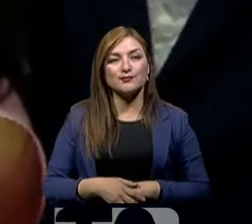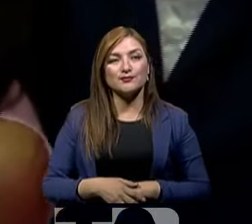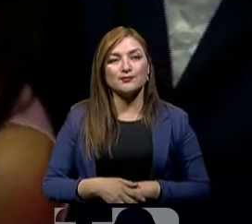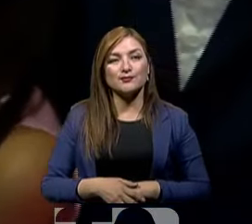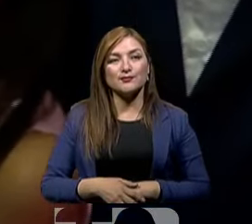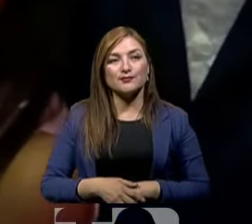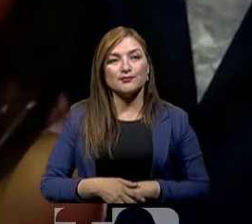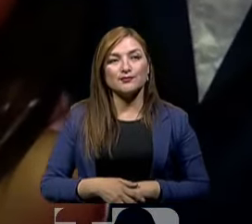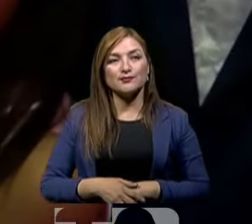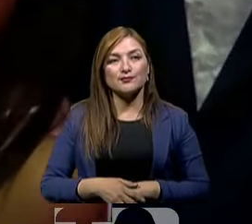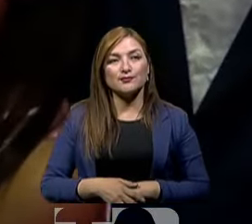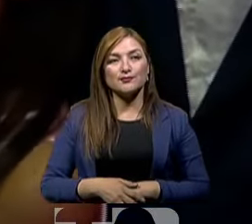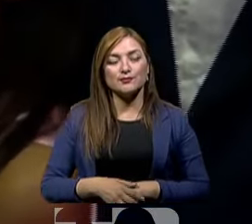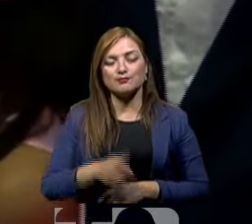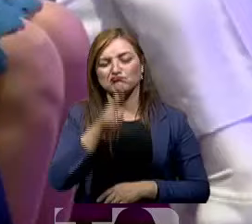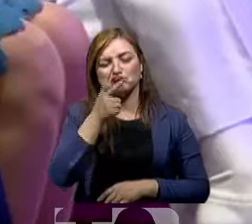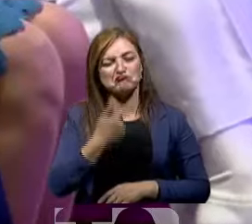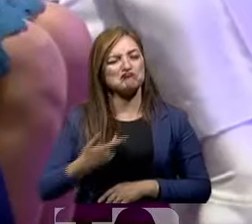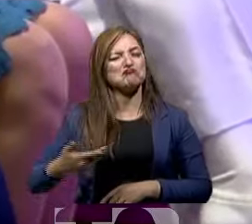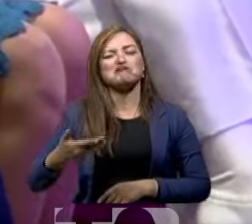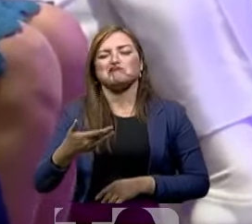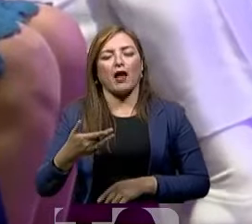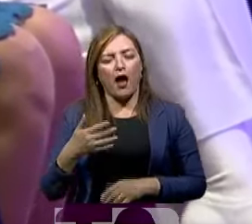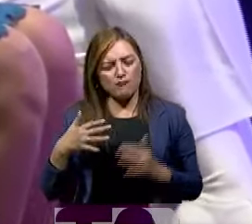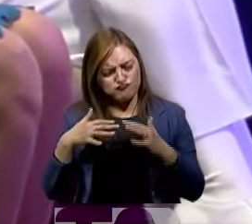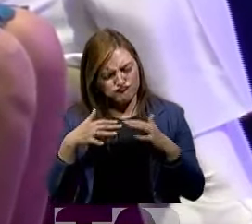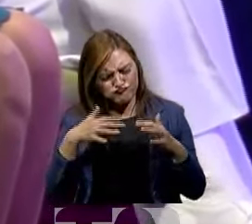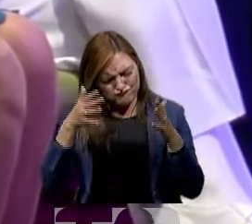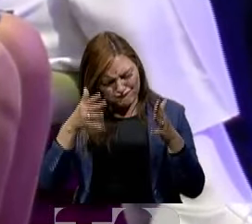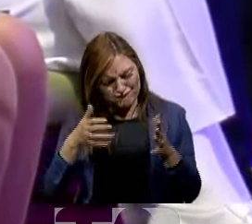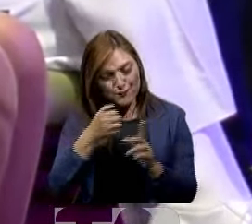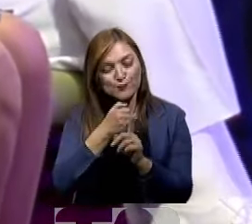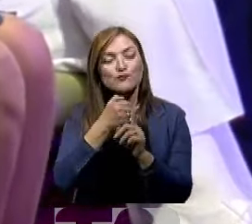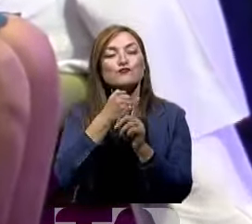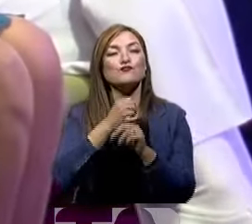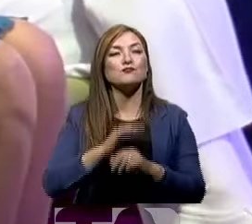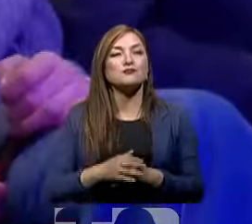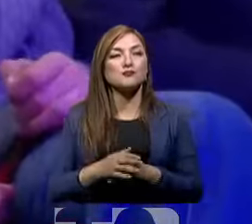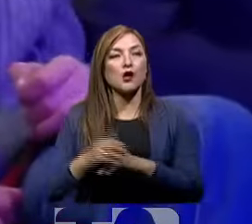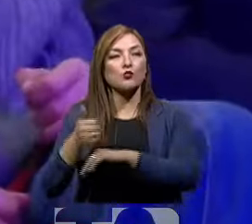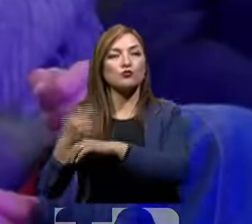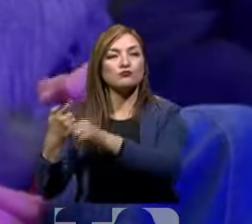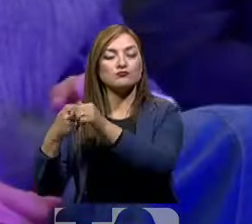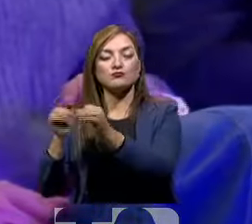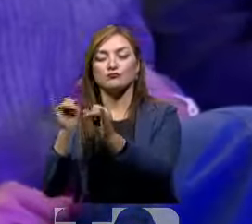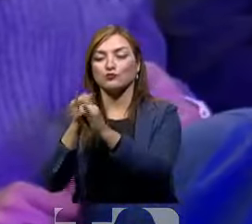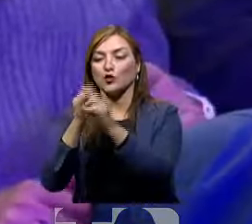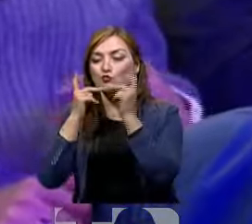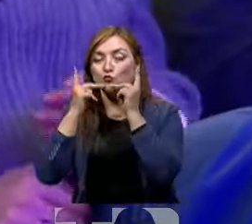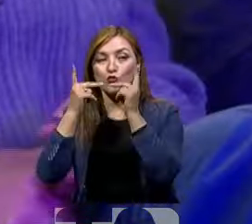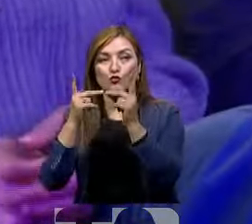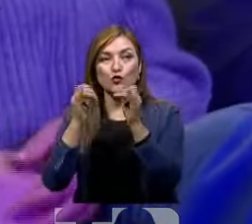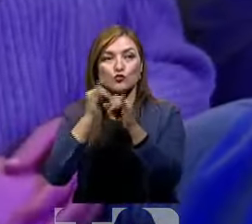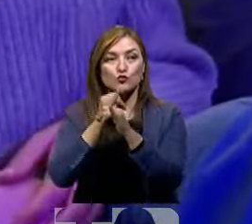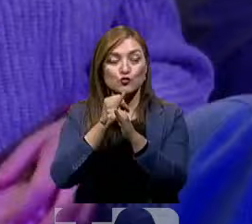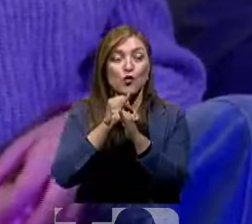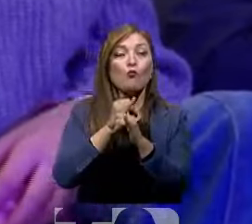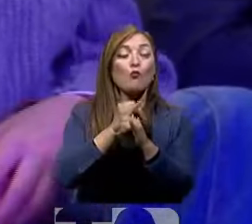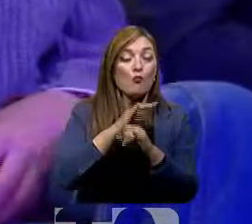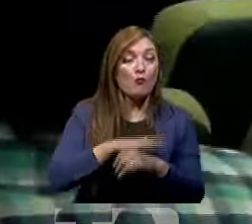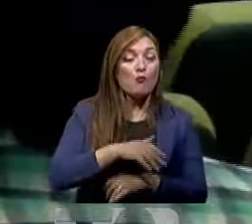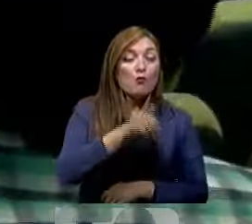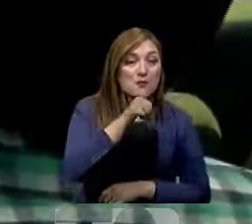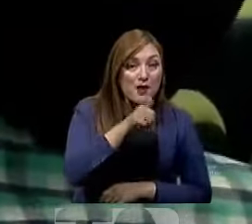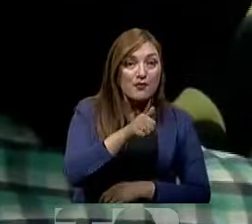unos guerreros! A este evento conmemorativo asistieron autoridades de diferentes entidades estatales y privadas.